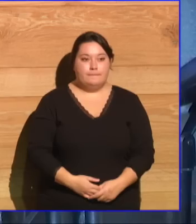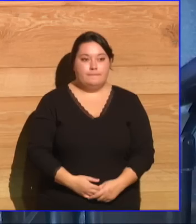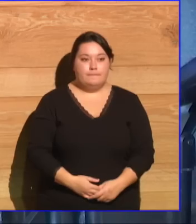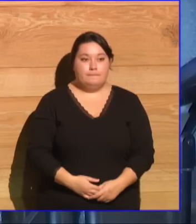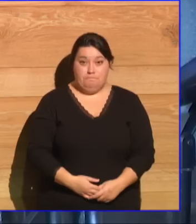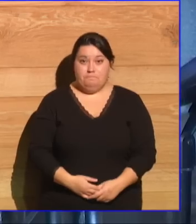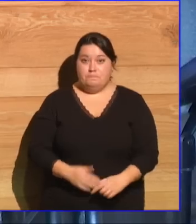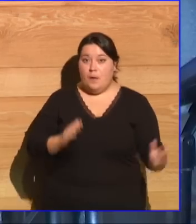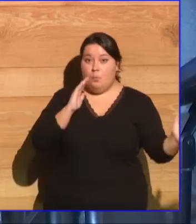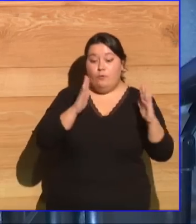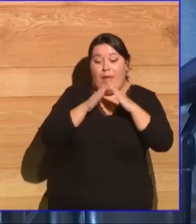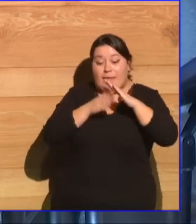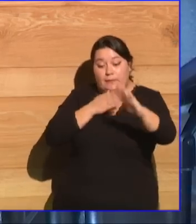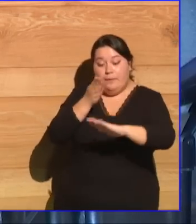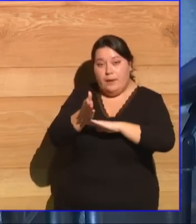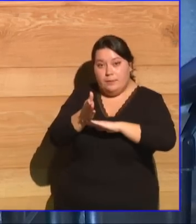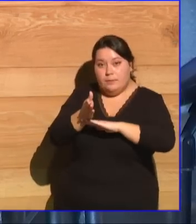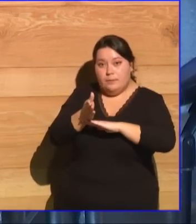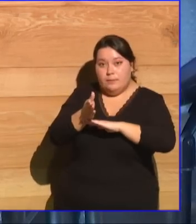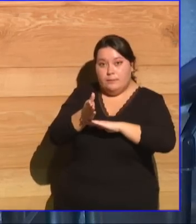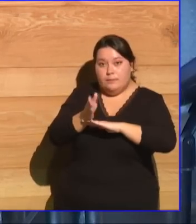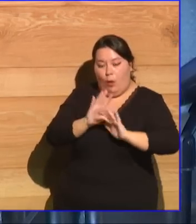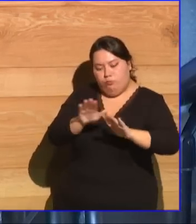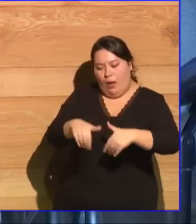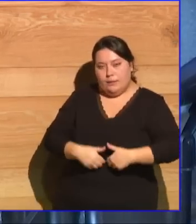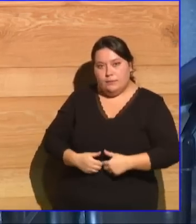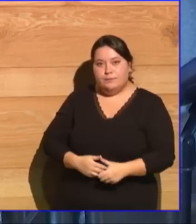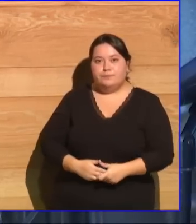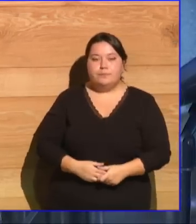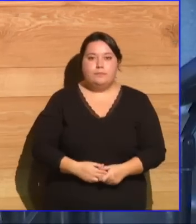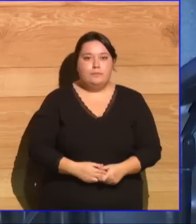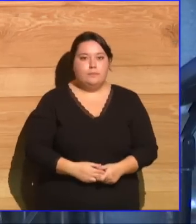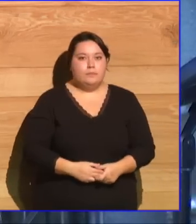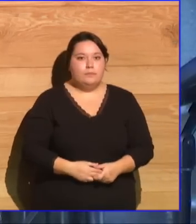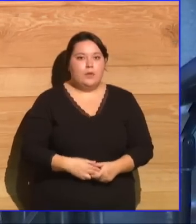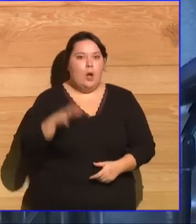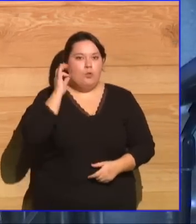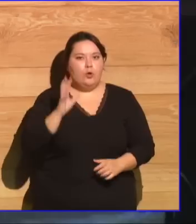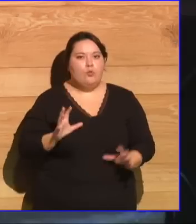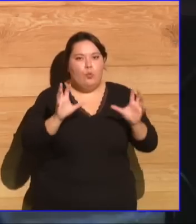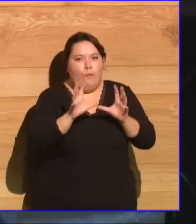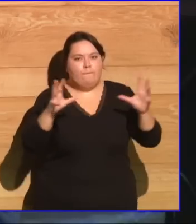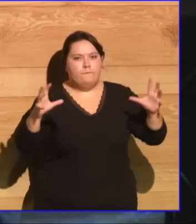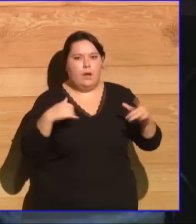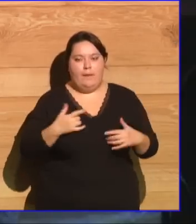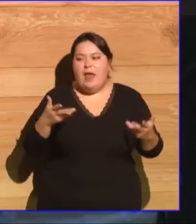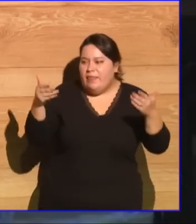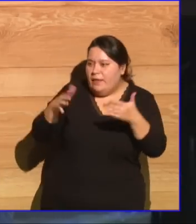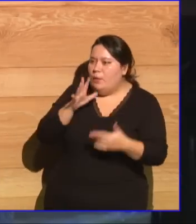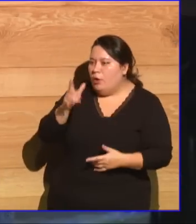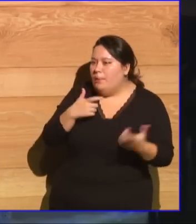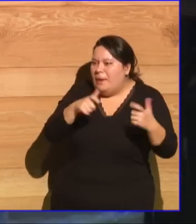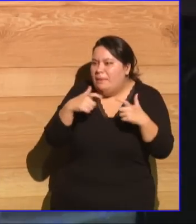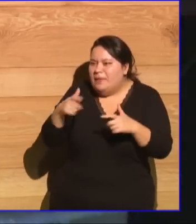y en ese recorrido que están haciendo mientras regresan a casa, Una se señora con encuentra... un puro gordo. Mira, Juan, céntrate porque nos lo estás contando como a fragmentitos